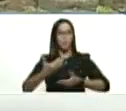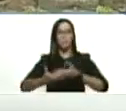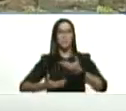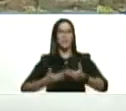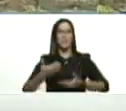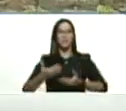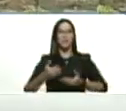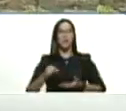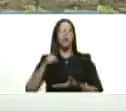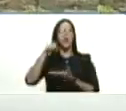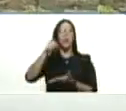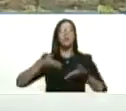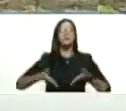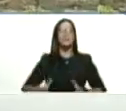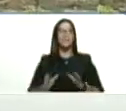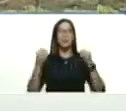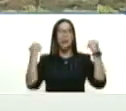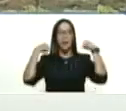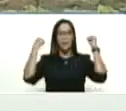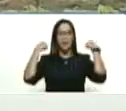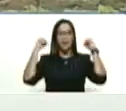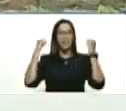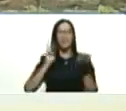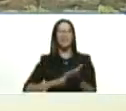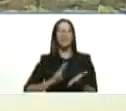Los CLAP nacieron en la práctica, en la realidad.